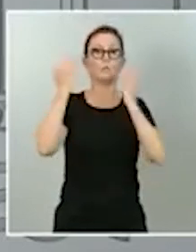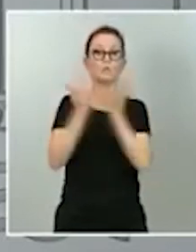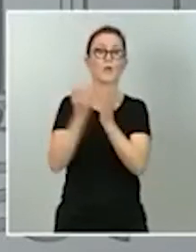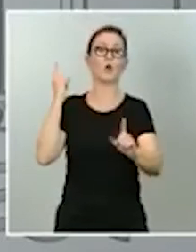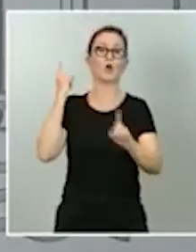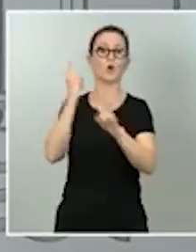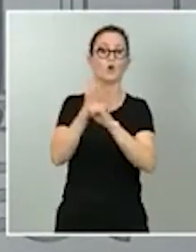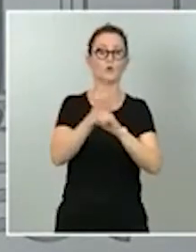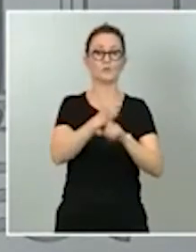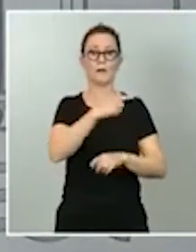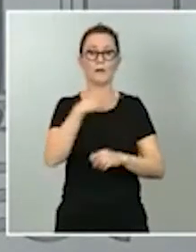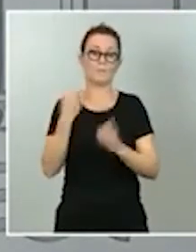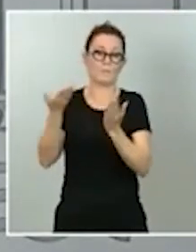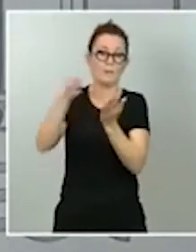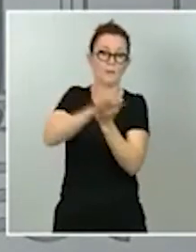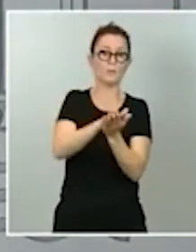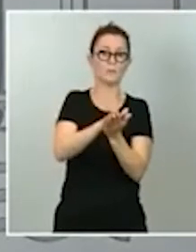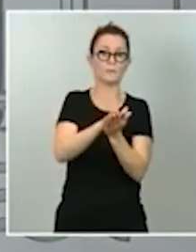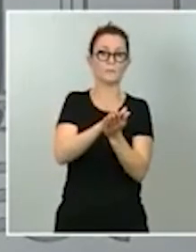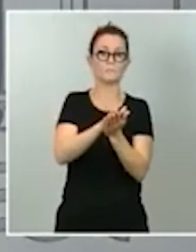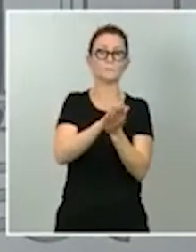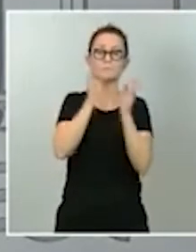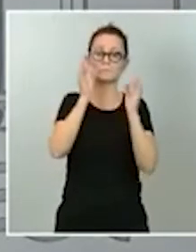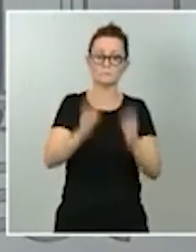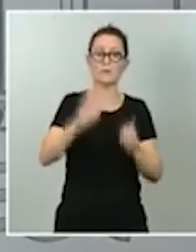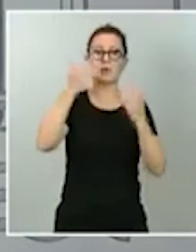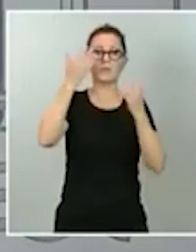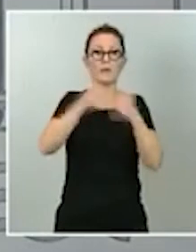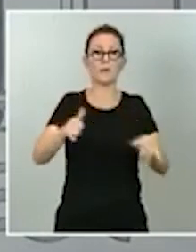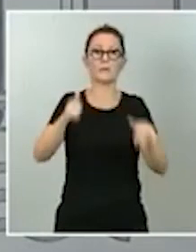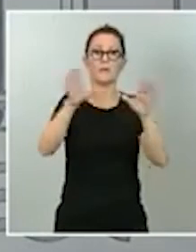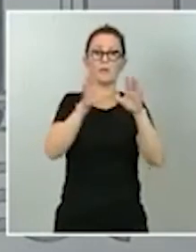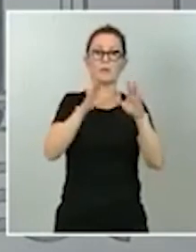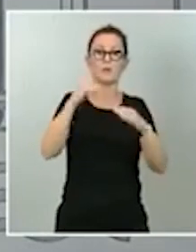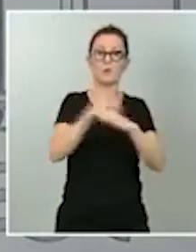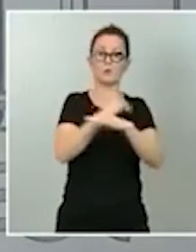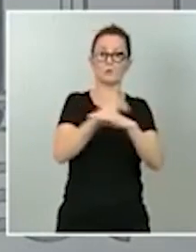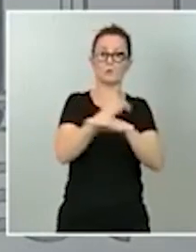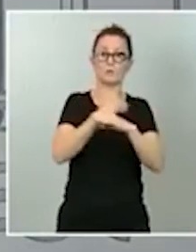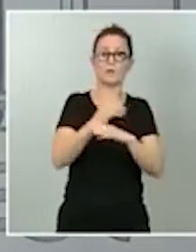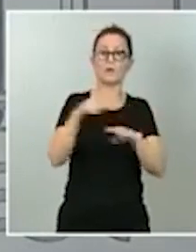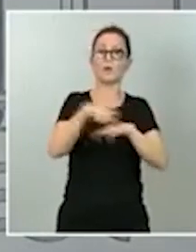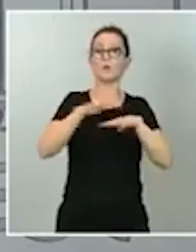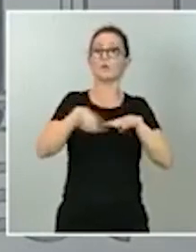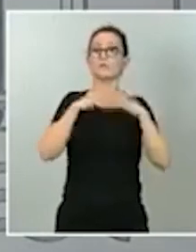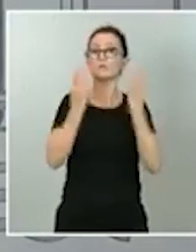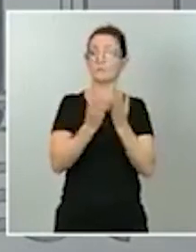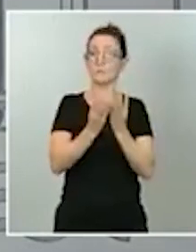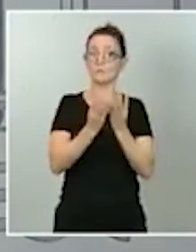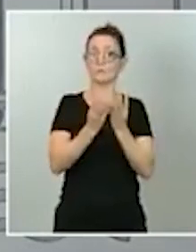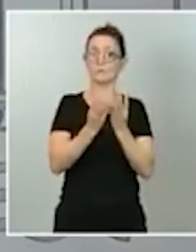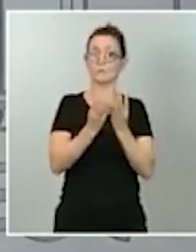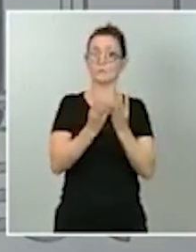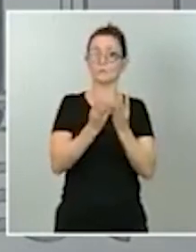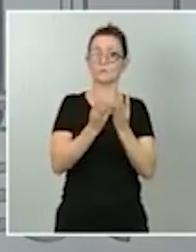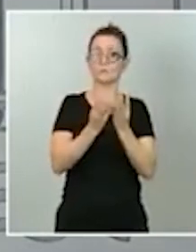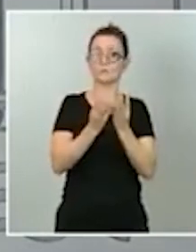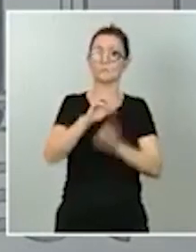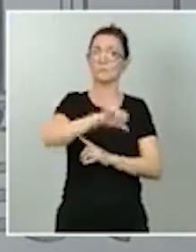próximo 10 de octubre el consejo de ministros ha aprobado como viene haciendo cada año una declaración institucional